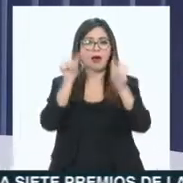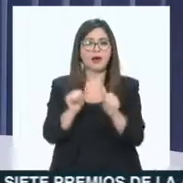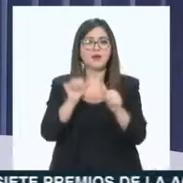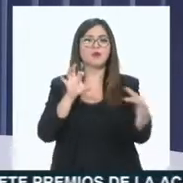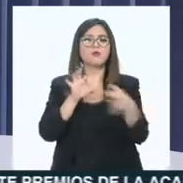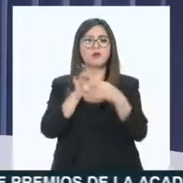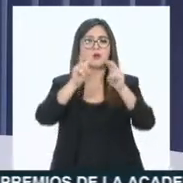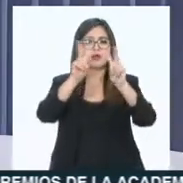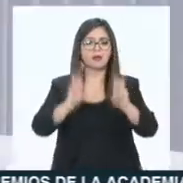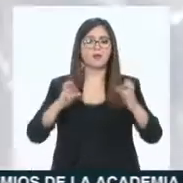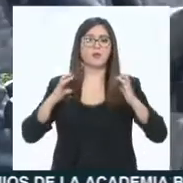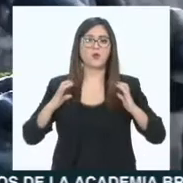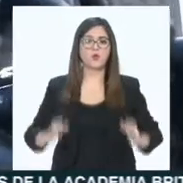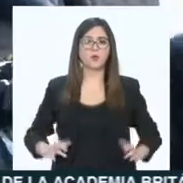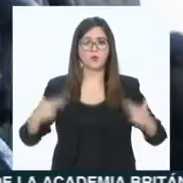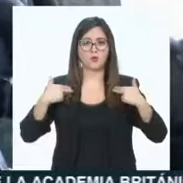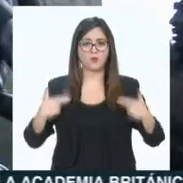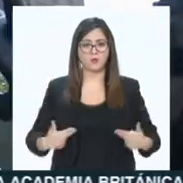Vamos con los detalles.